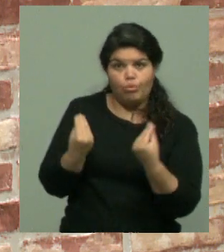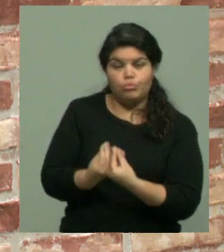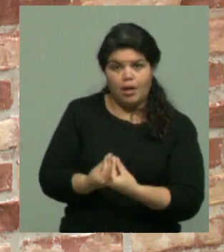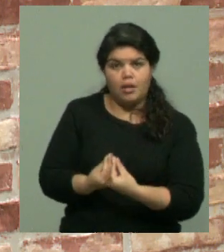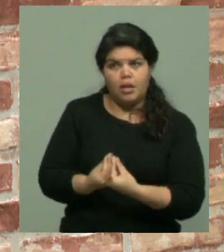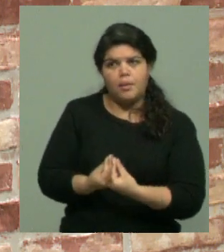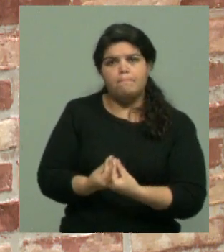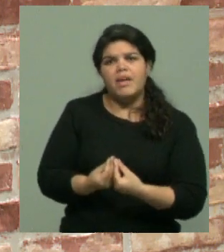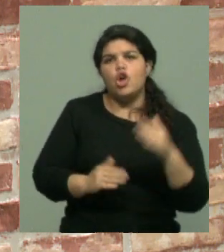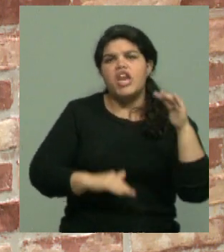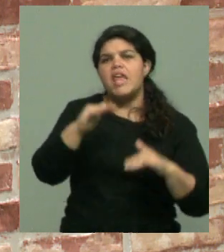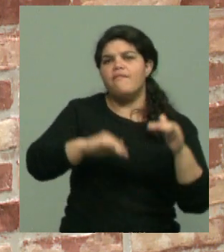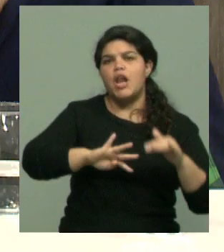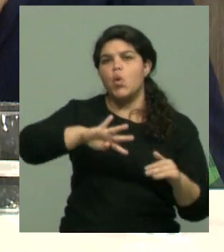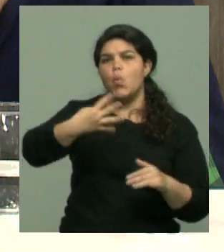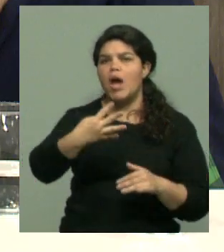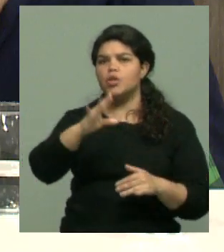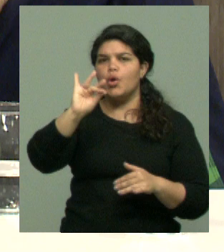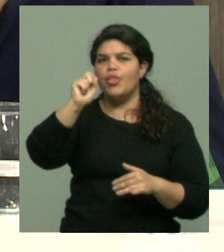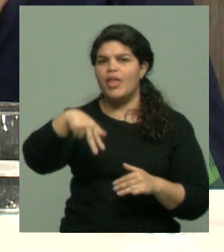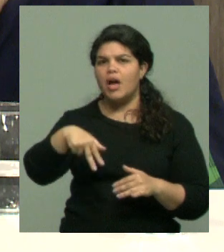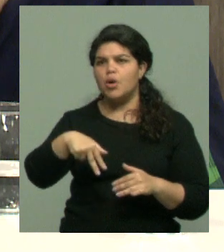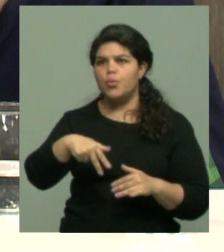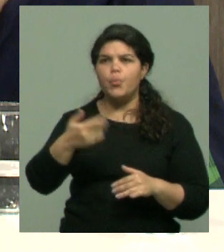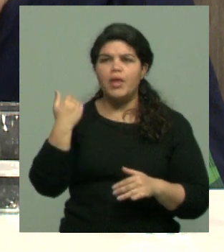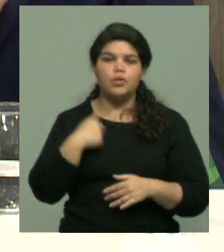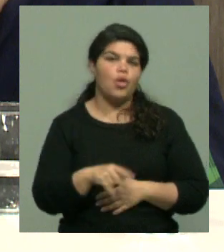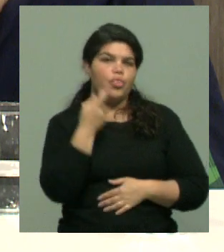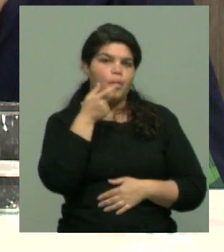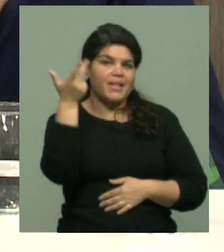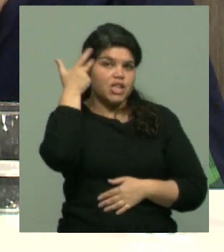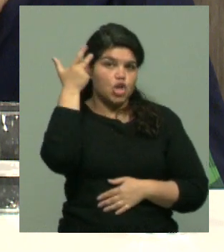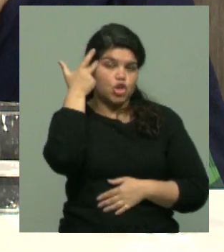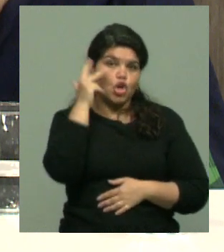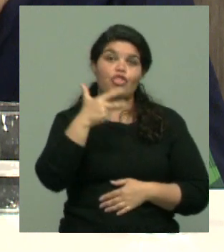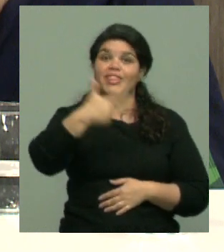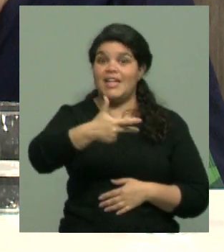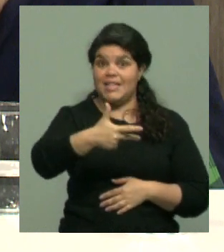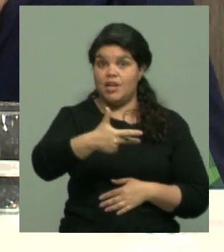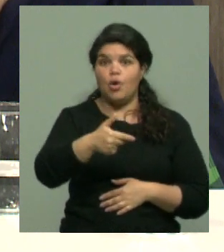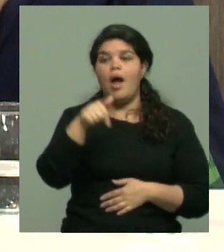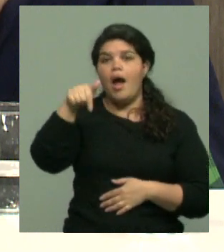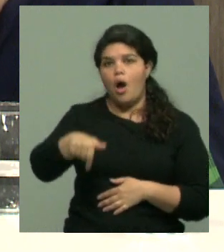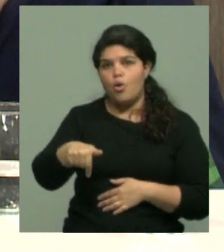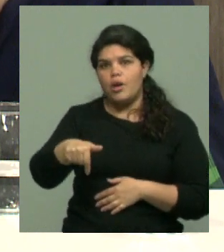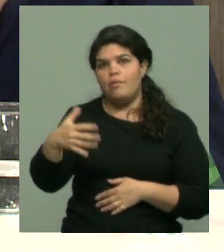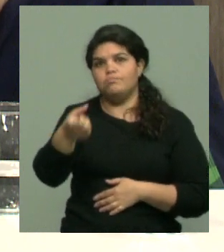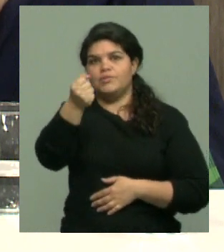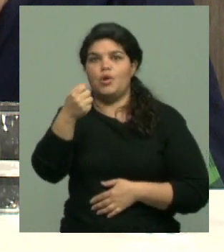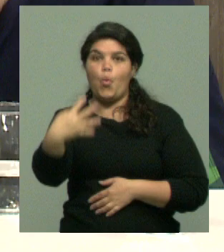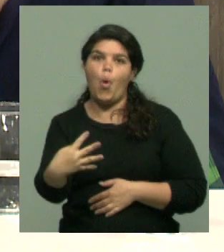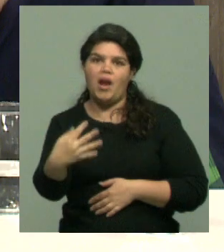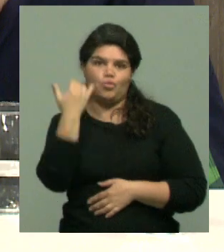ese nivel de cuarto dan? En el 2018 tiene el tercer dan. Bien. Y desde entonces, recién ahora, viene el cuarto dan. Es una